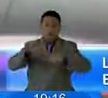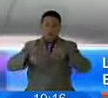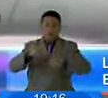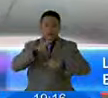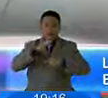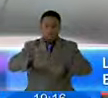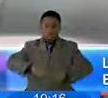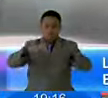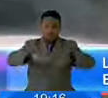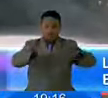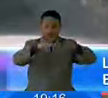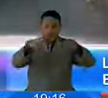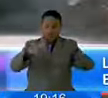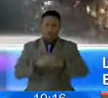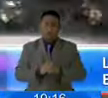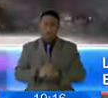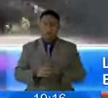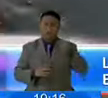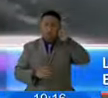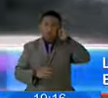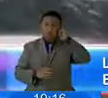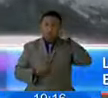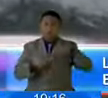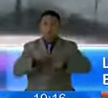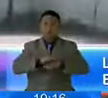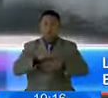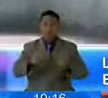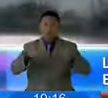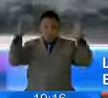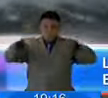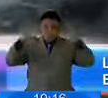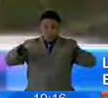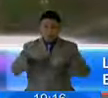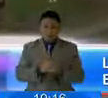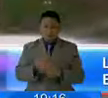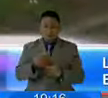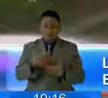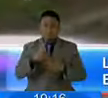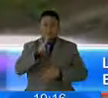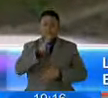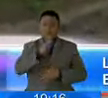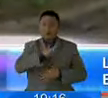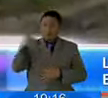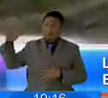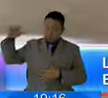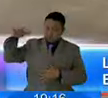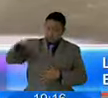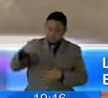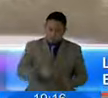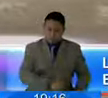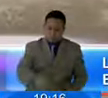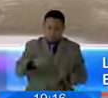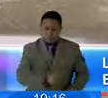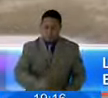alertó a los habitantes del lugar, quienes por las fuertes lluvias trataban de sacar el agua que bajaba desde las montañas.